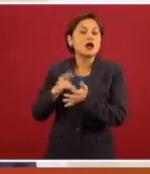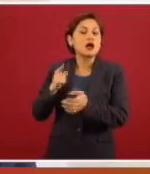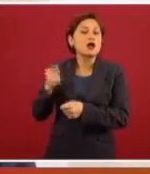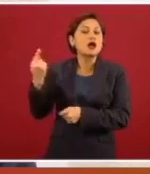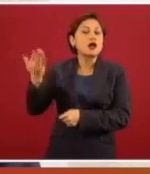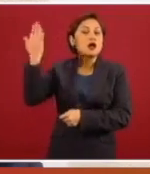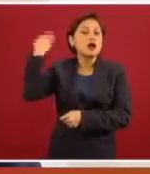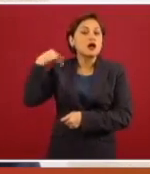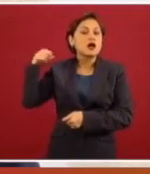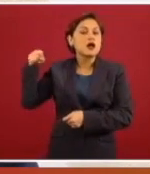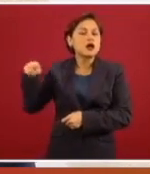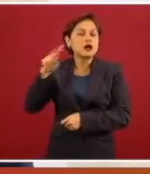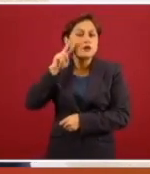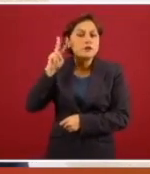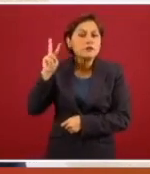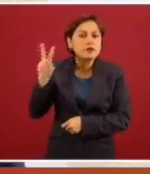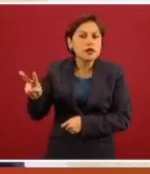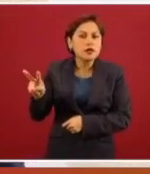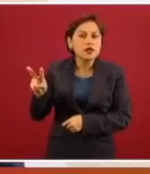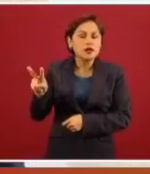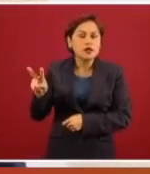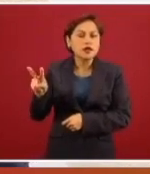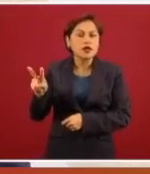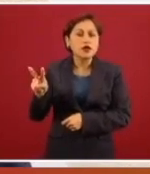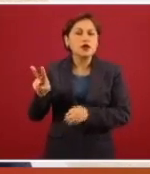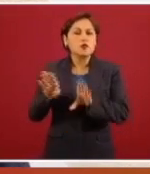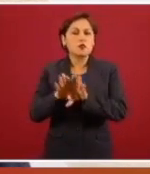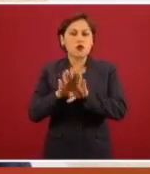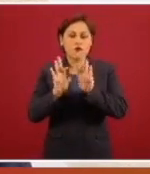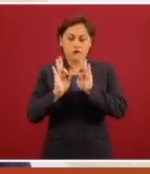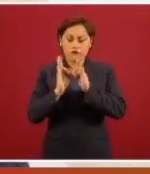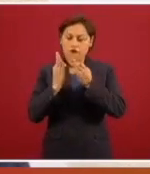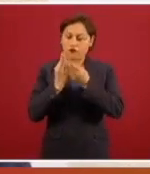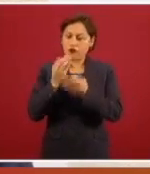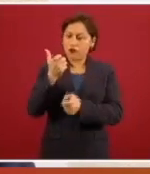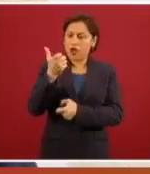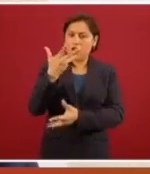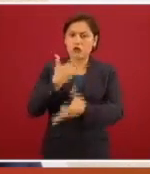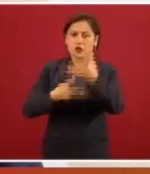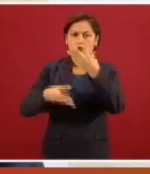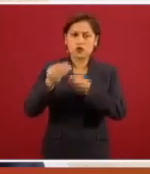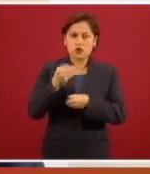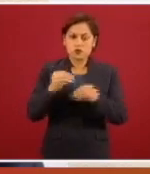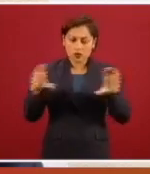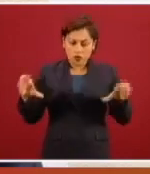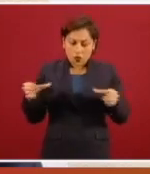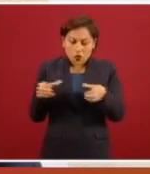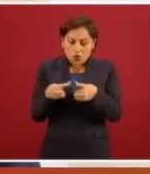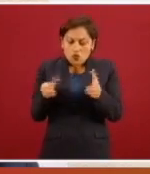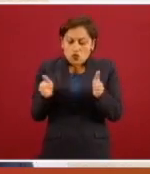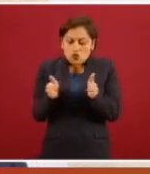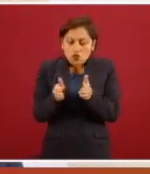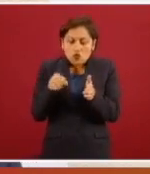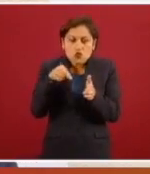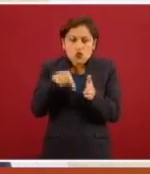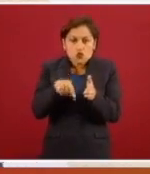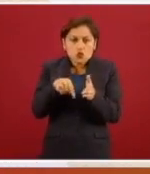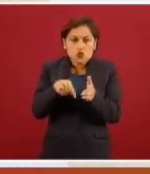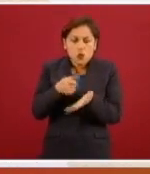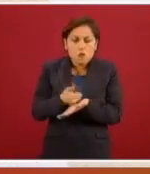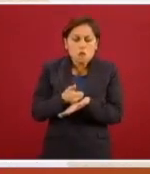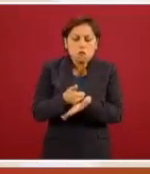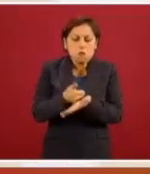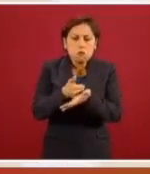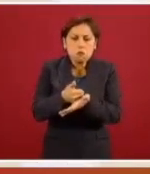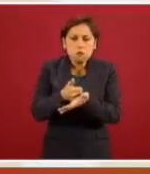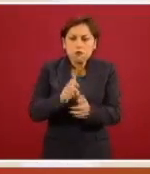solo beneficia a minorías no produce bienestar